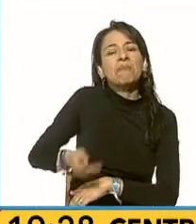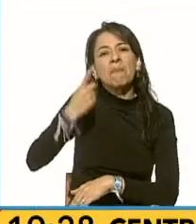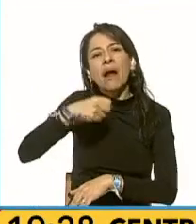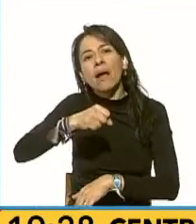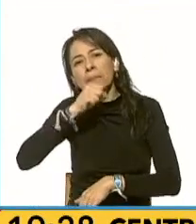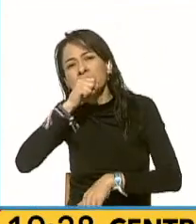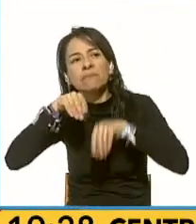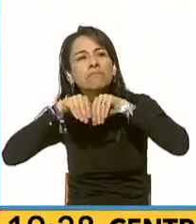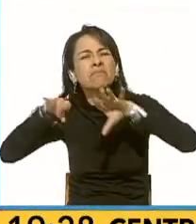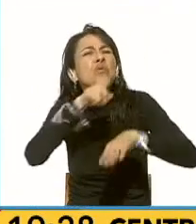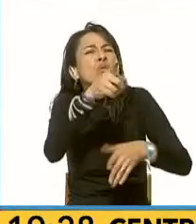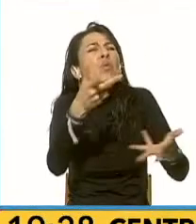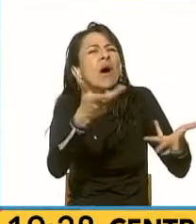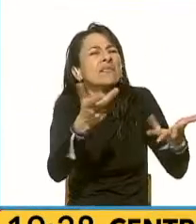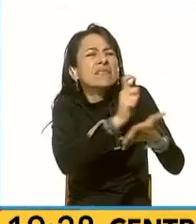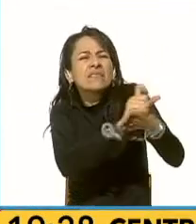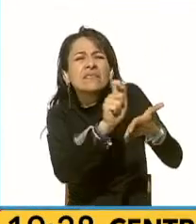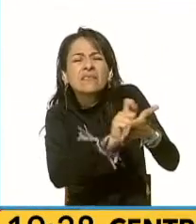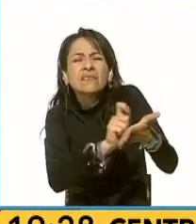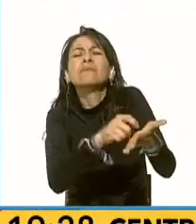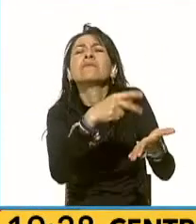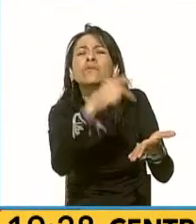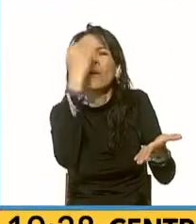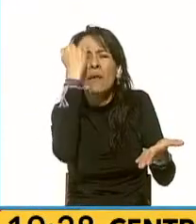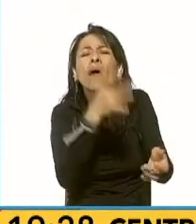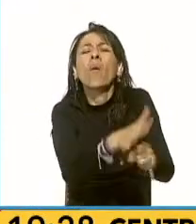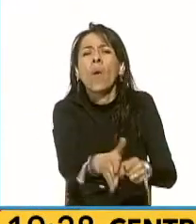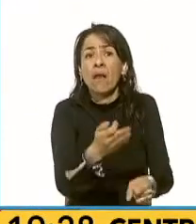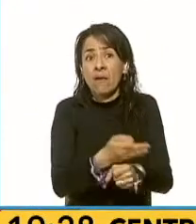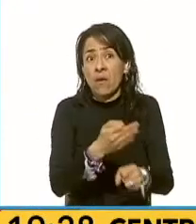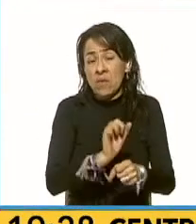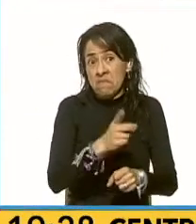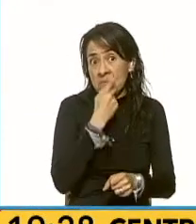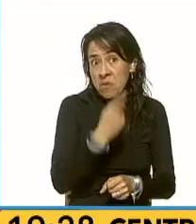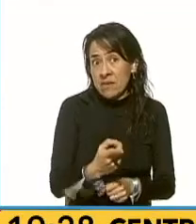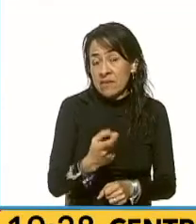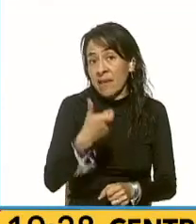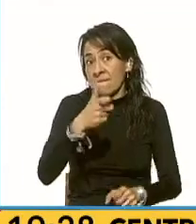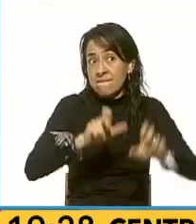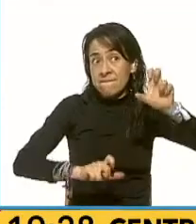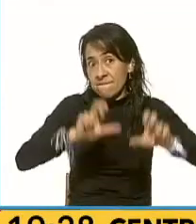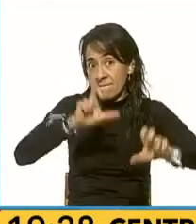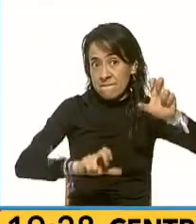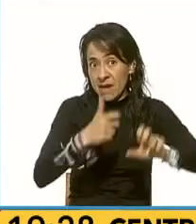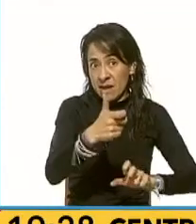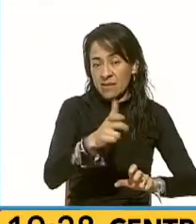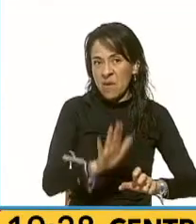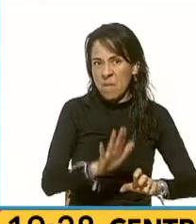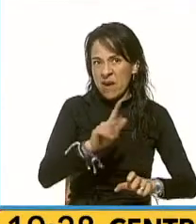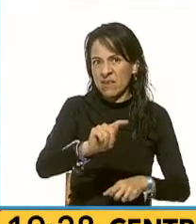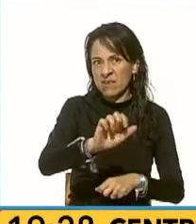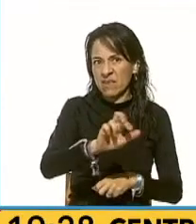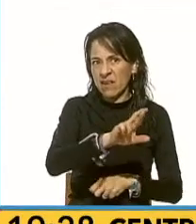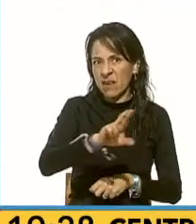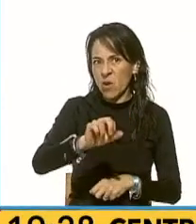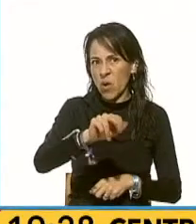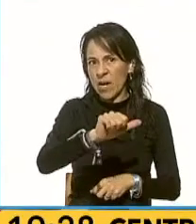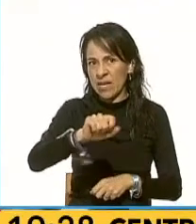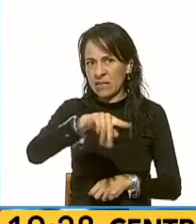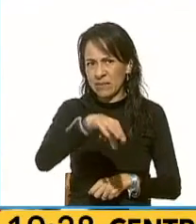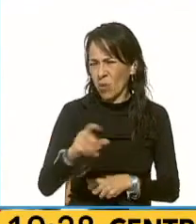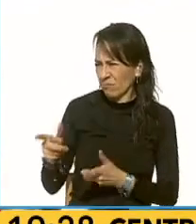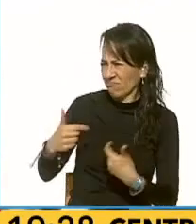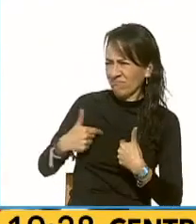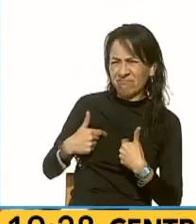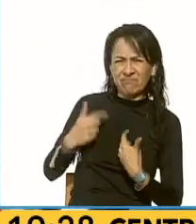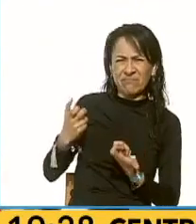¿Qué escribiste y qué te parece que se esté hablando de terrorismo financiero? Sí, no, bueno, lo que escribí yo fue una crítica, en realidad ni siquiera